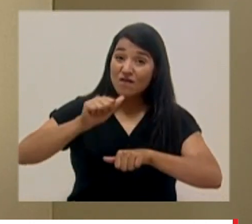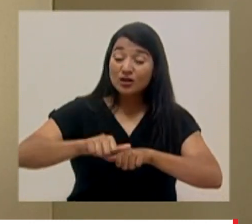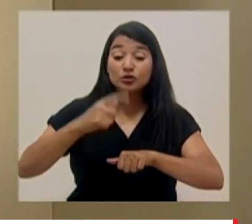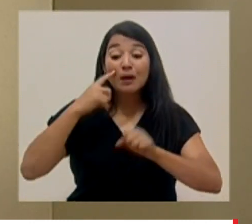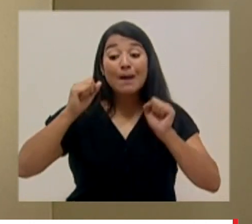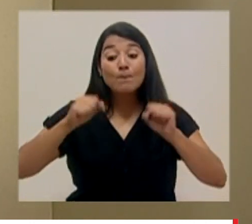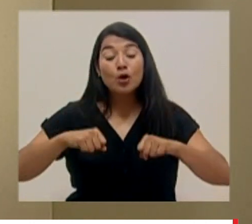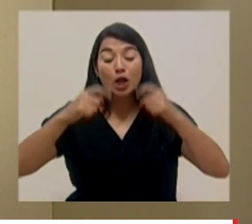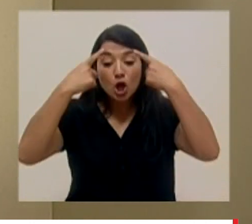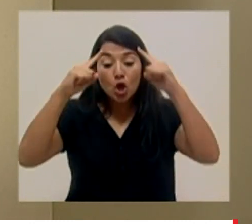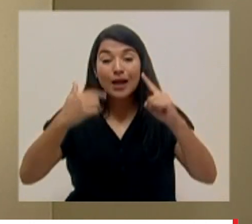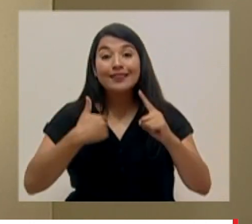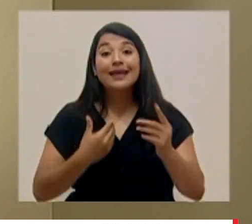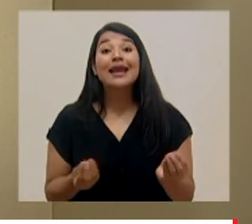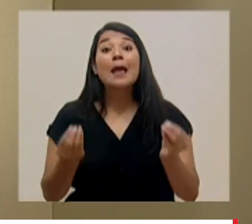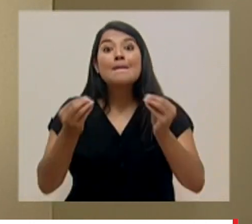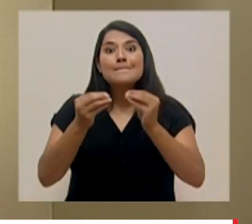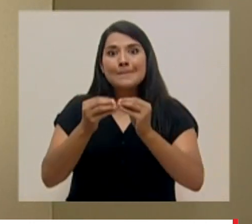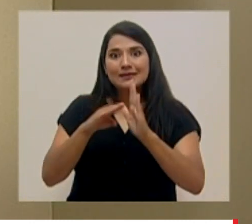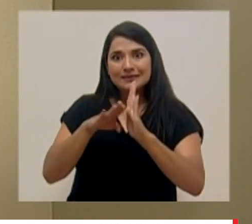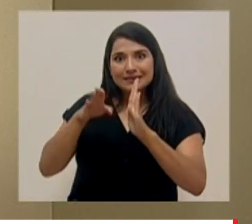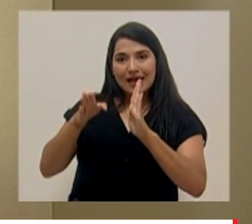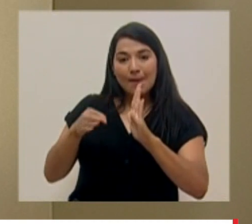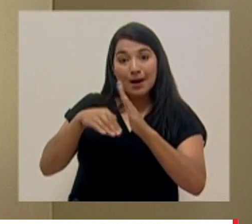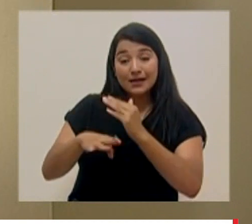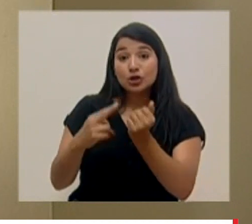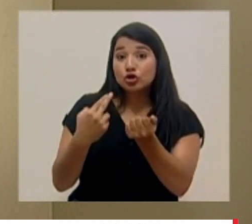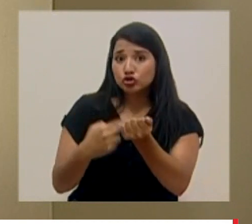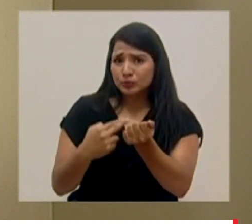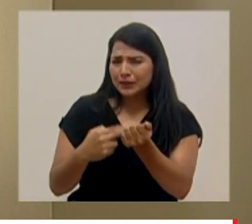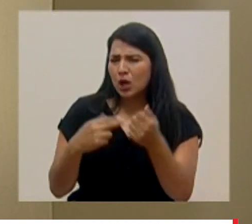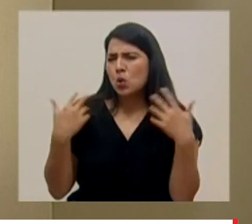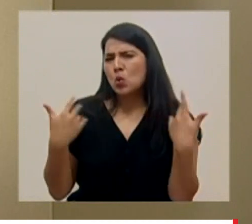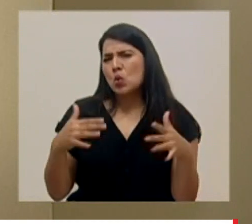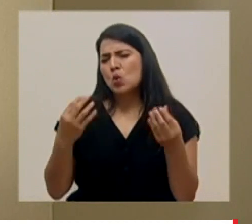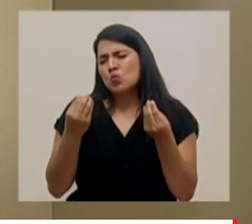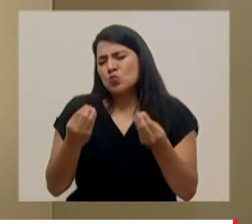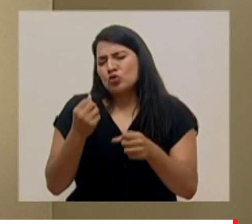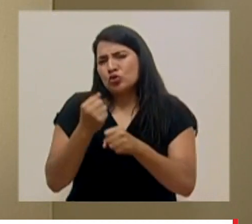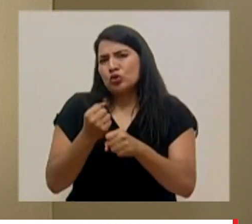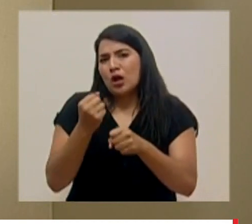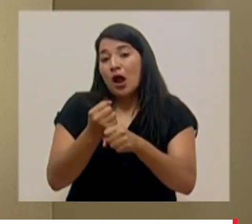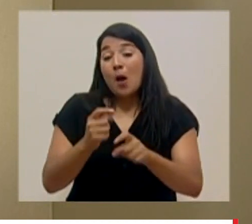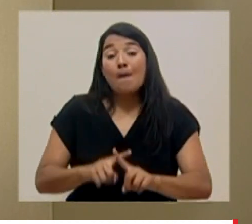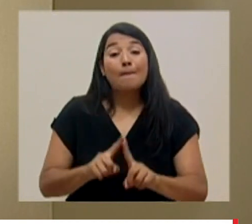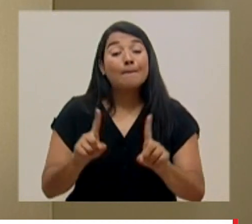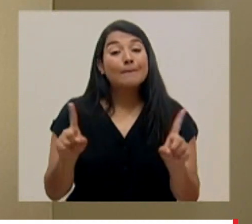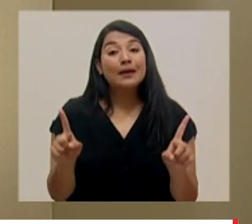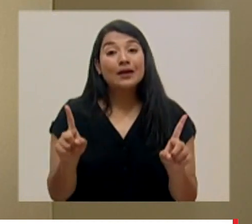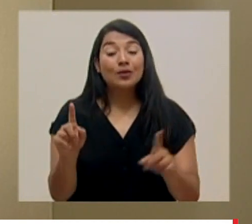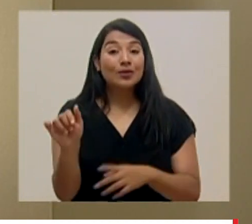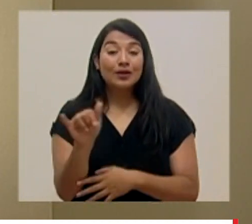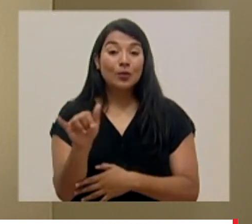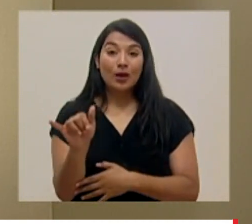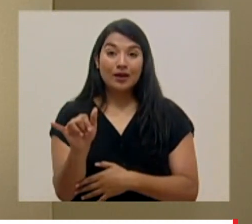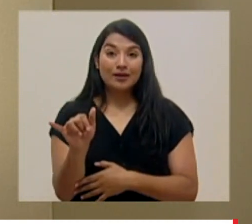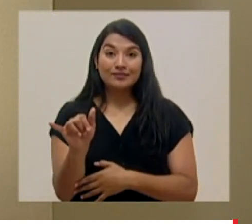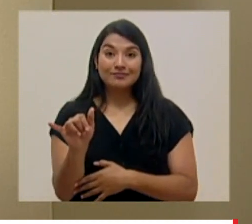capacidad de atención hospitalaria que ha hecho la Caja han sido enormes, pero tampoco son